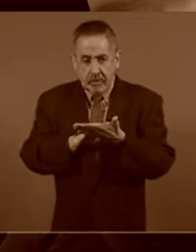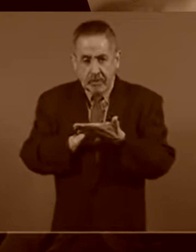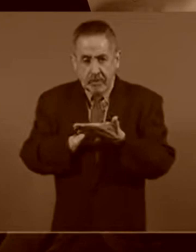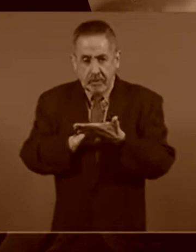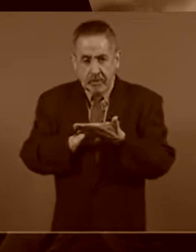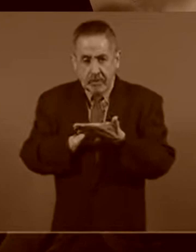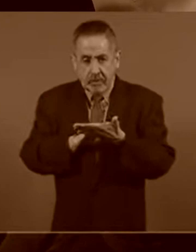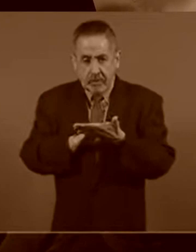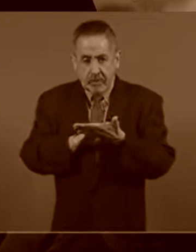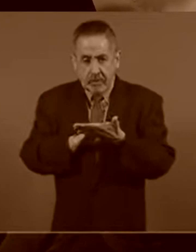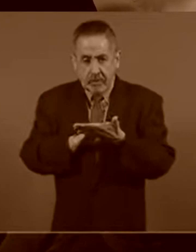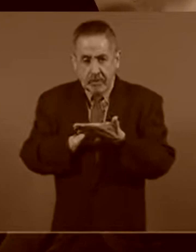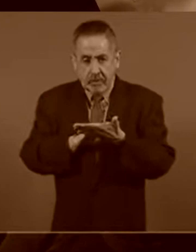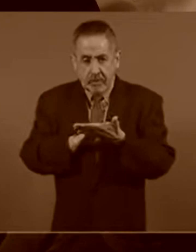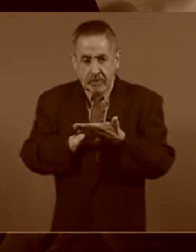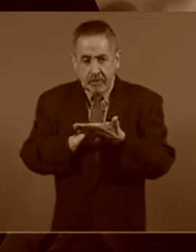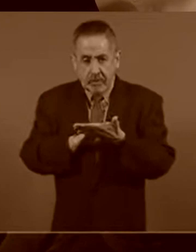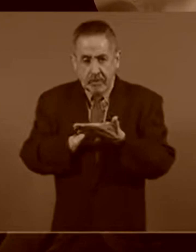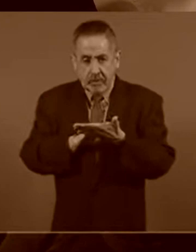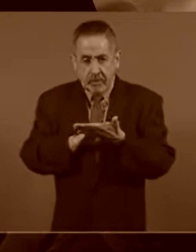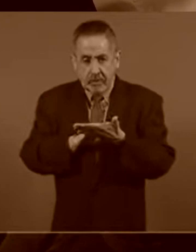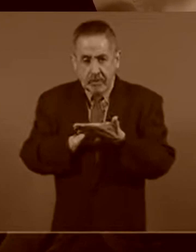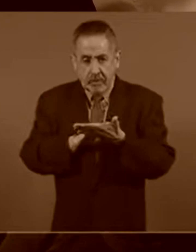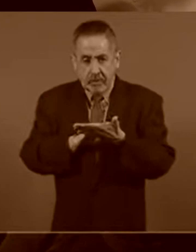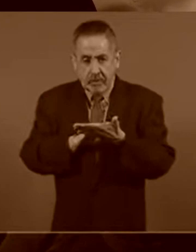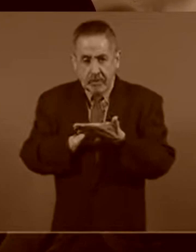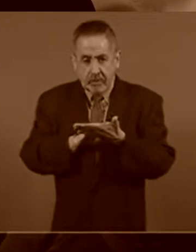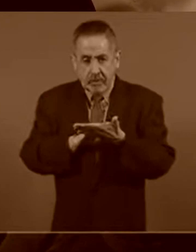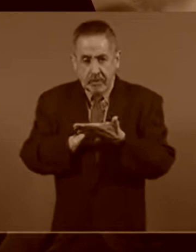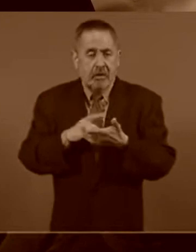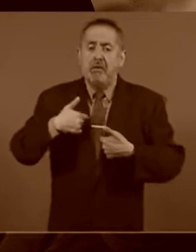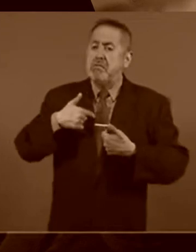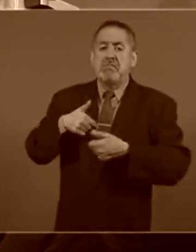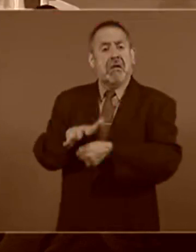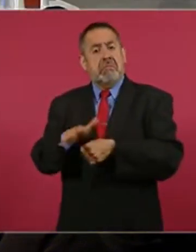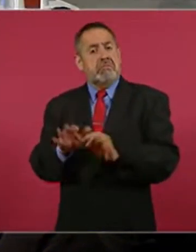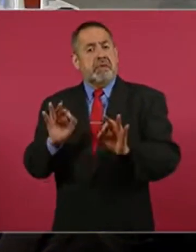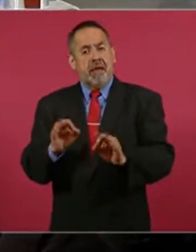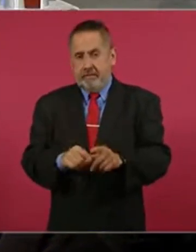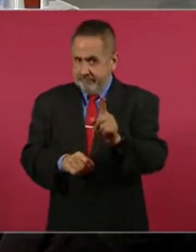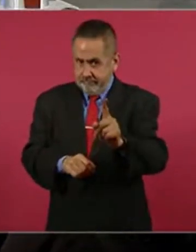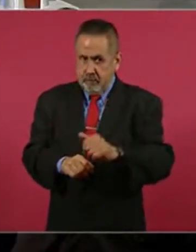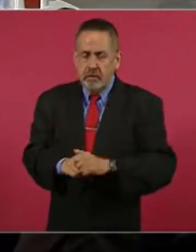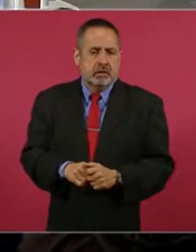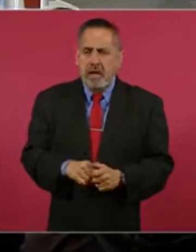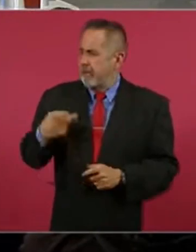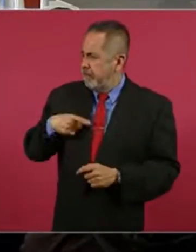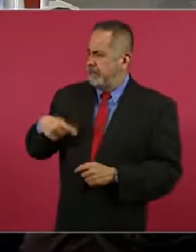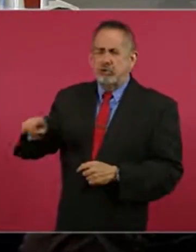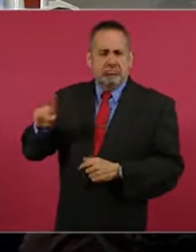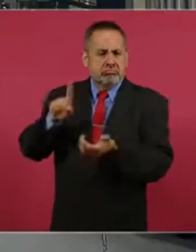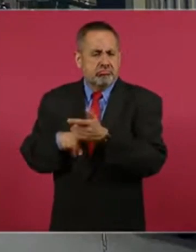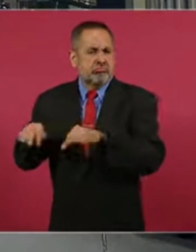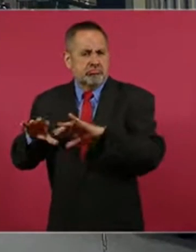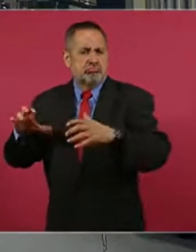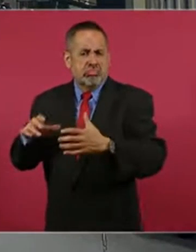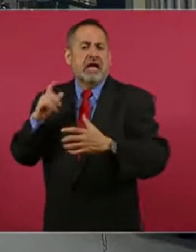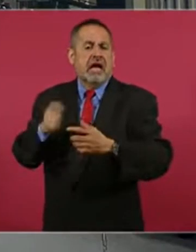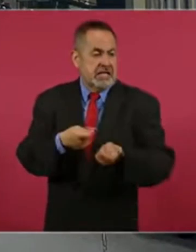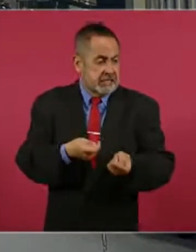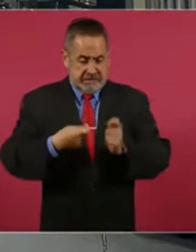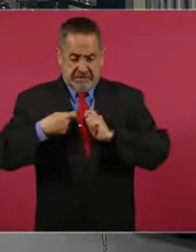conteste lo que el presidente le está diciendo sobre la disculpa. En lo que corresponde a los servidores públicos, entender que el